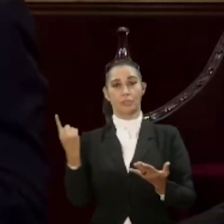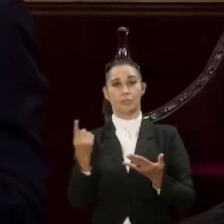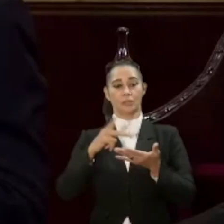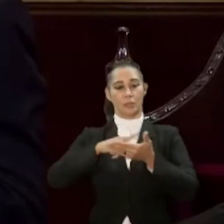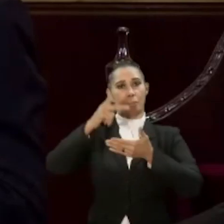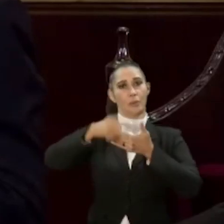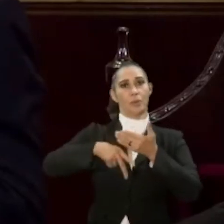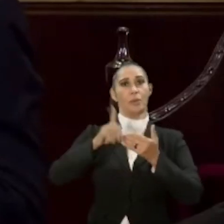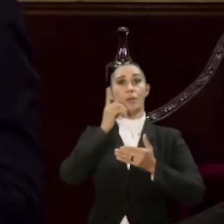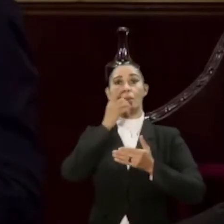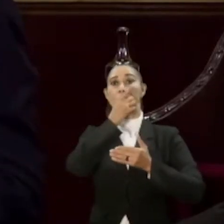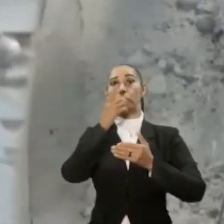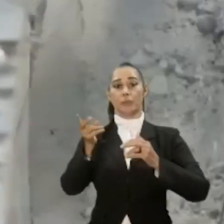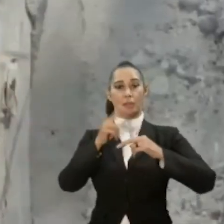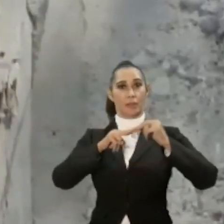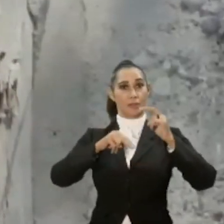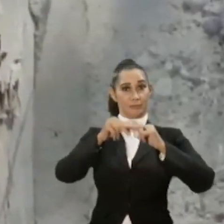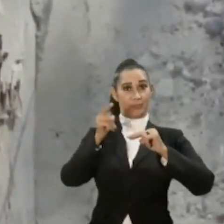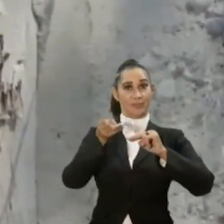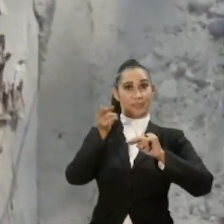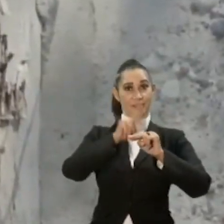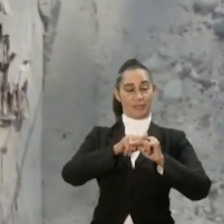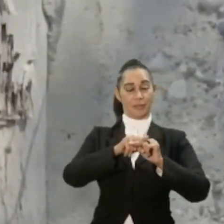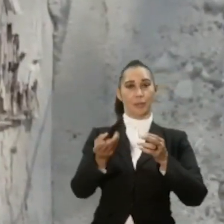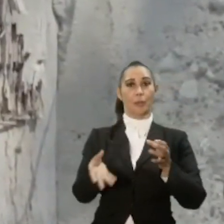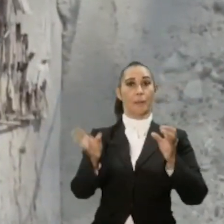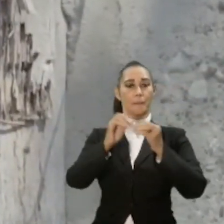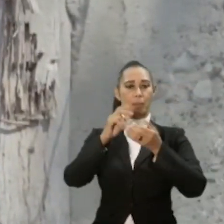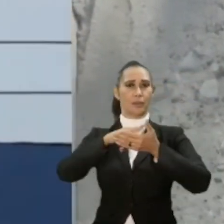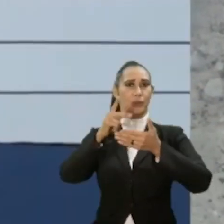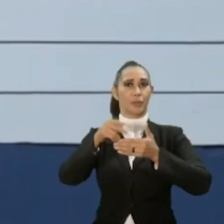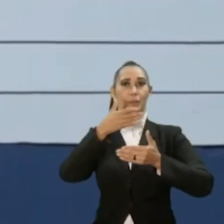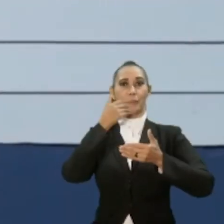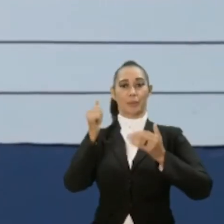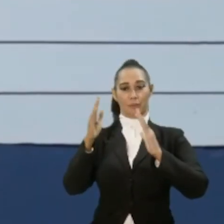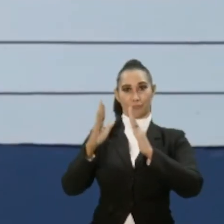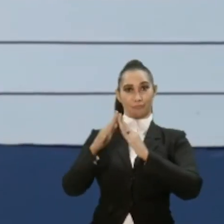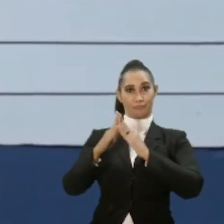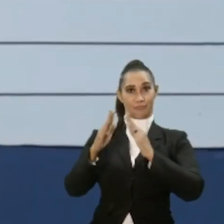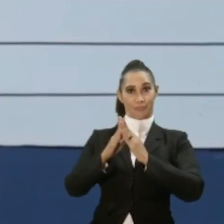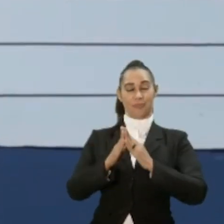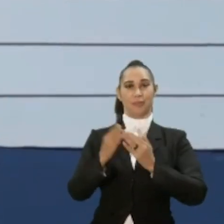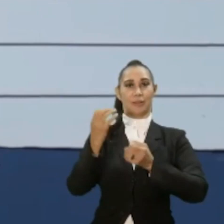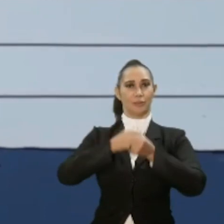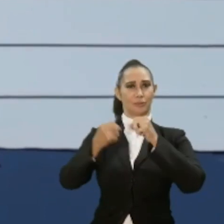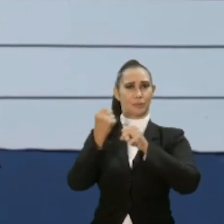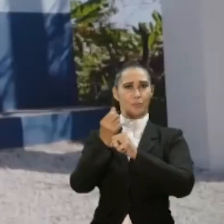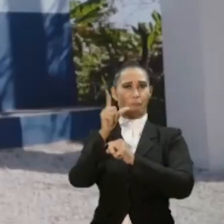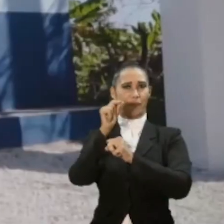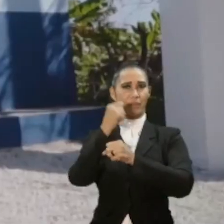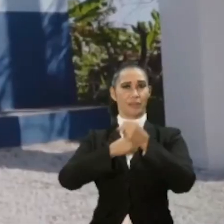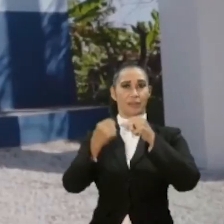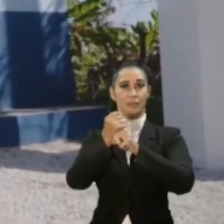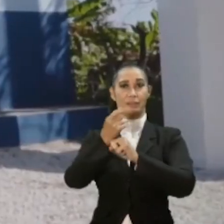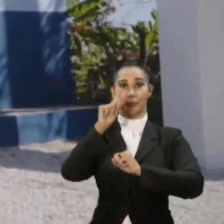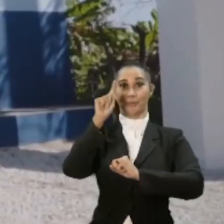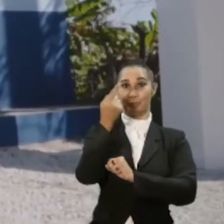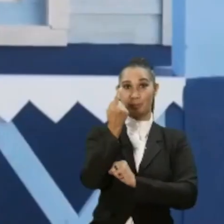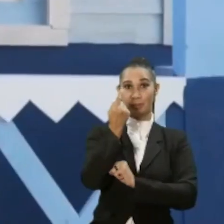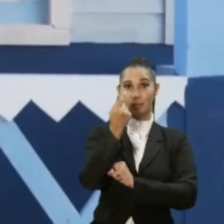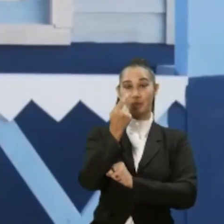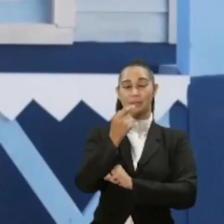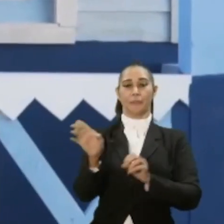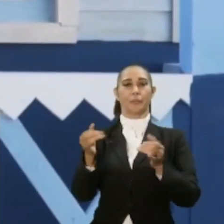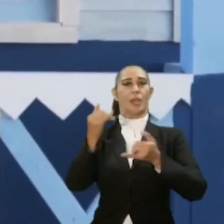dimos inicio al programa Dominicana se reconstruye, el mayor programa de mejoramiento de vivienda ejecutado en los últimos 20 años.